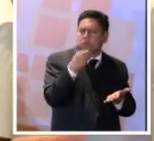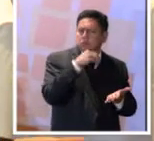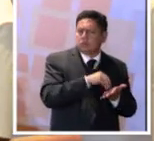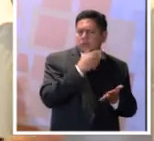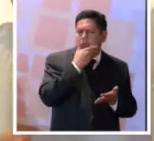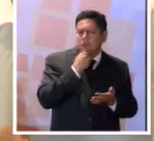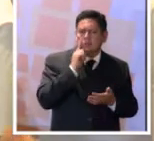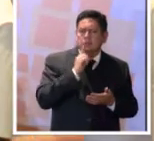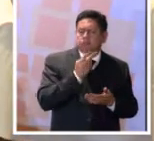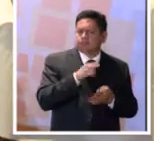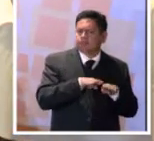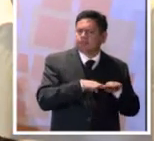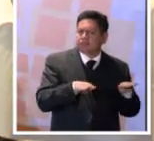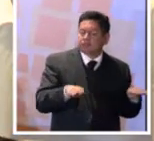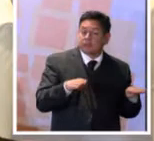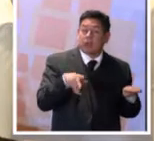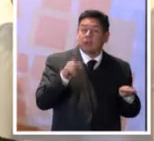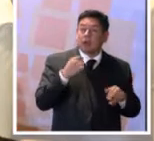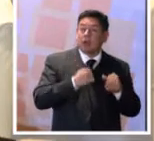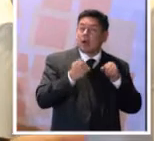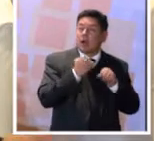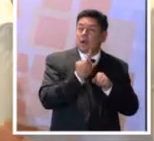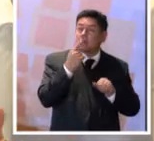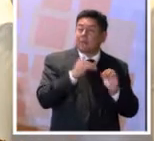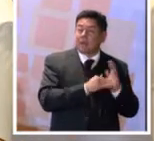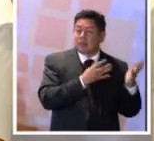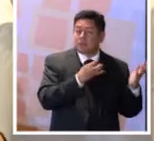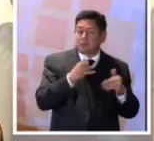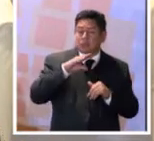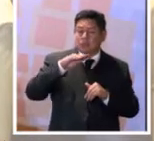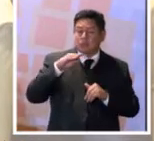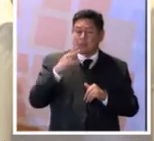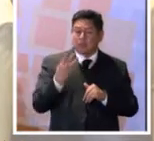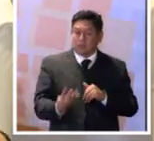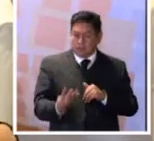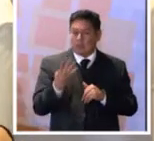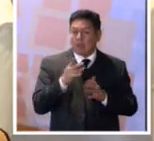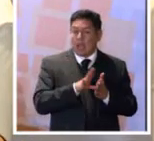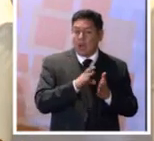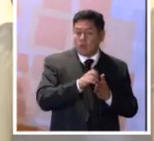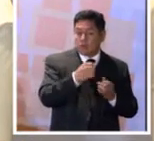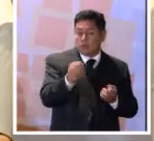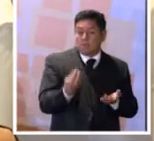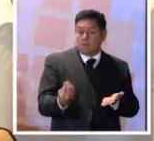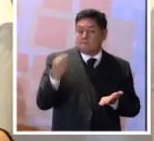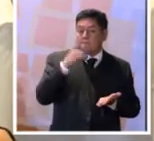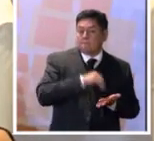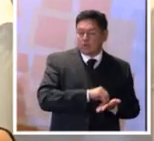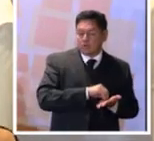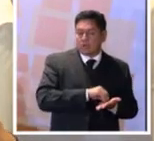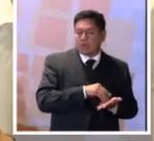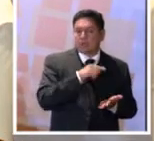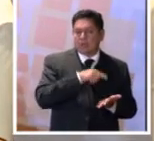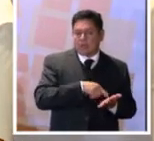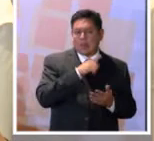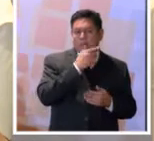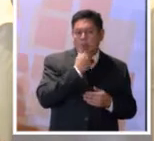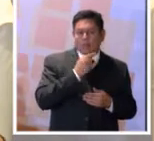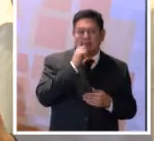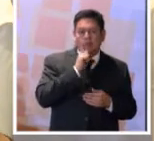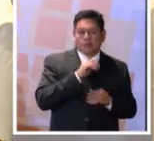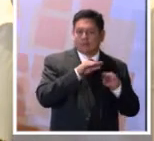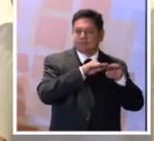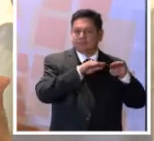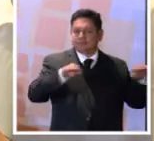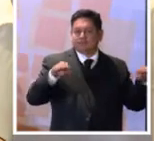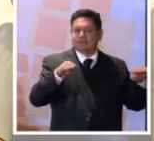año 94, que hubo una reforma constitucional, se incorpora la perspectiva de género y la igualdad real entre